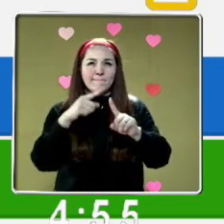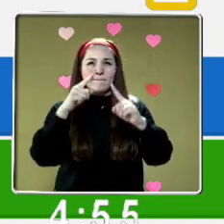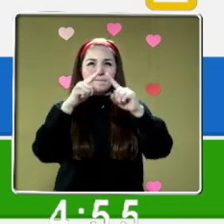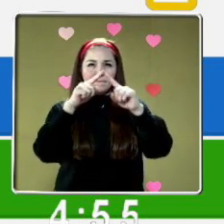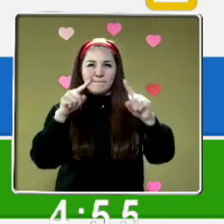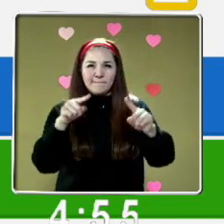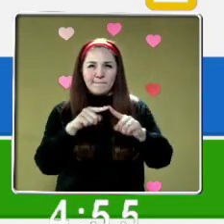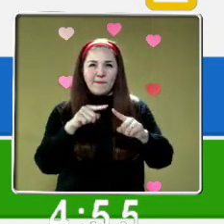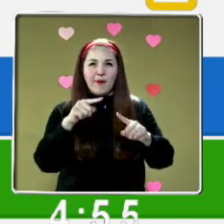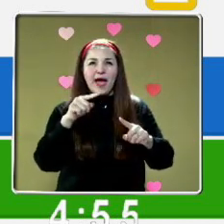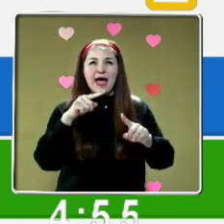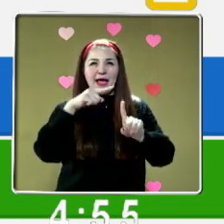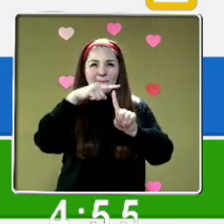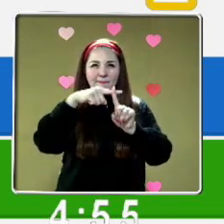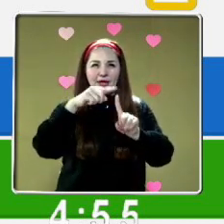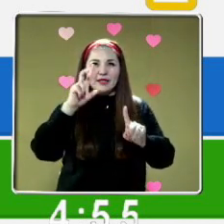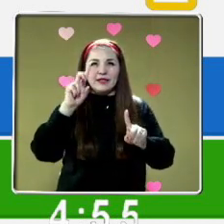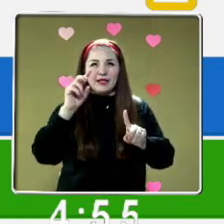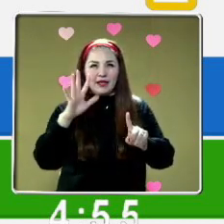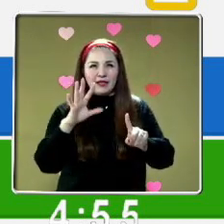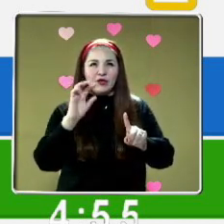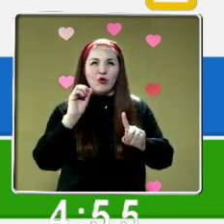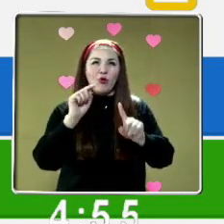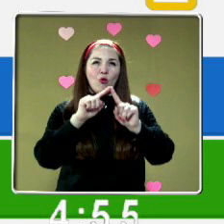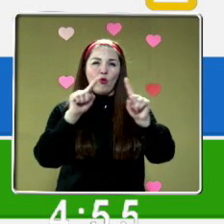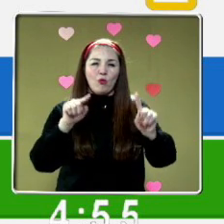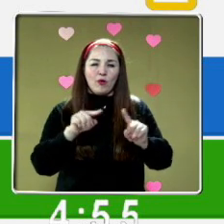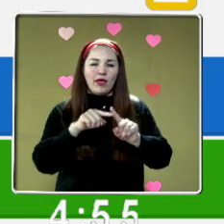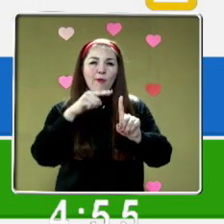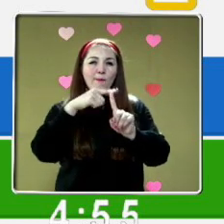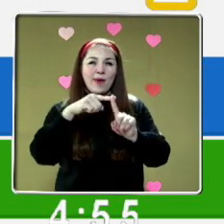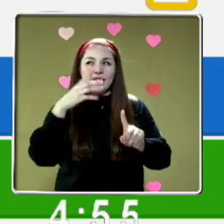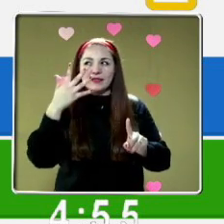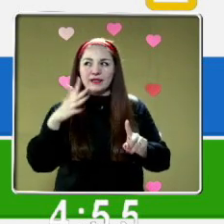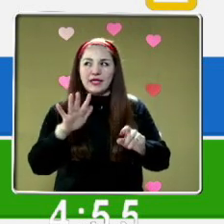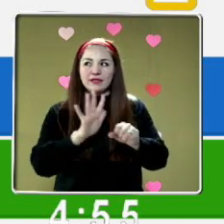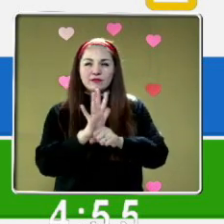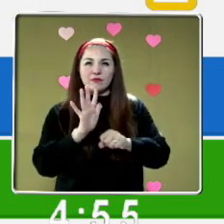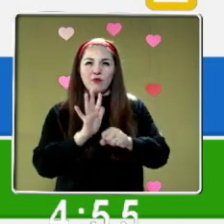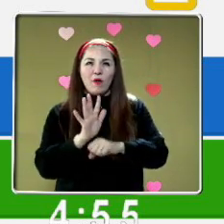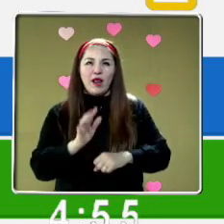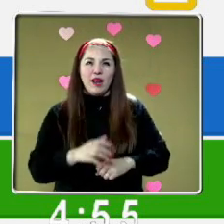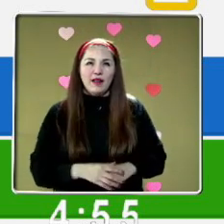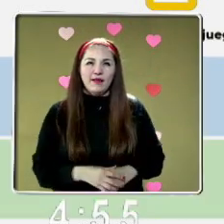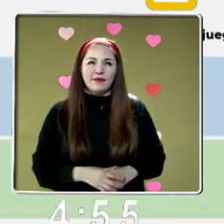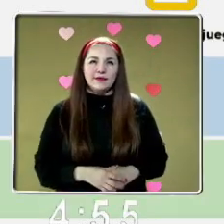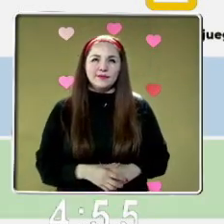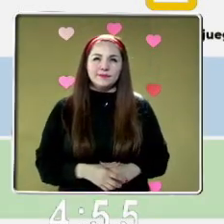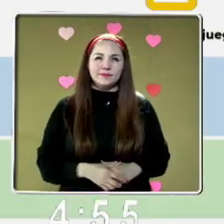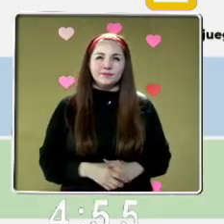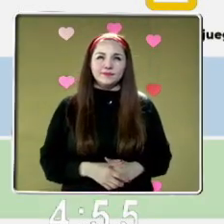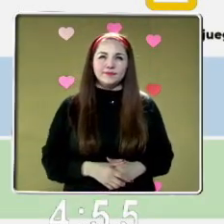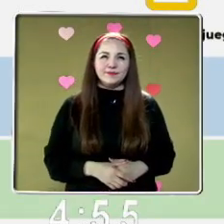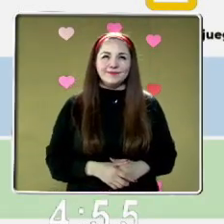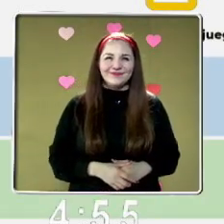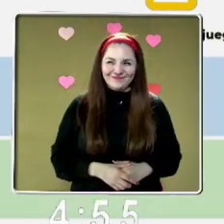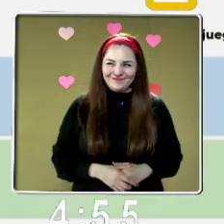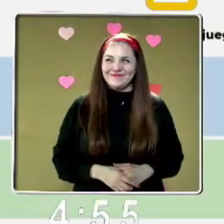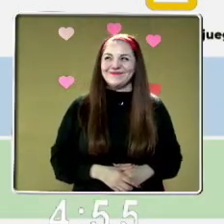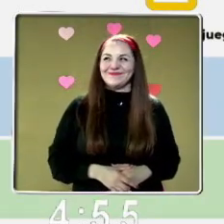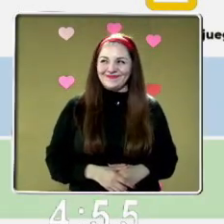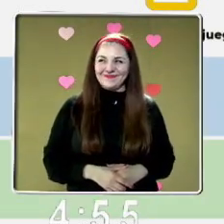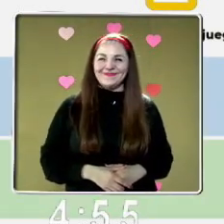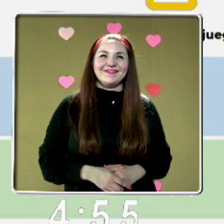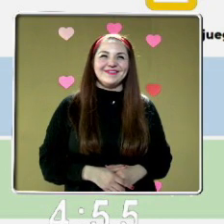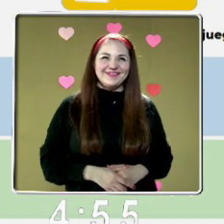o cuadrado más 10. ¿Cuál es el constante en esa tablita? Ok, vamos a ver cuáles fueron las respuestas,